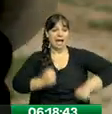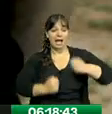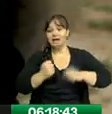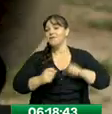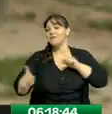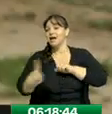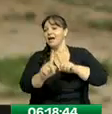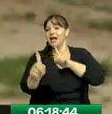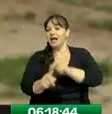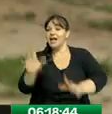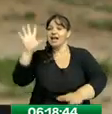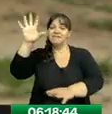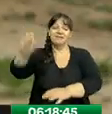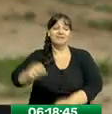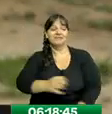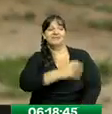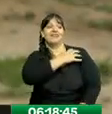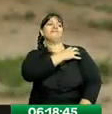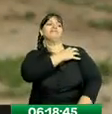baile del palo,